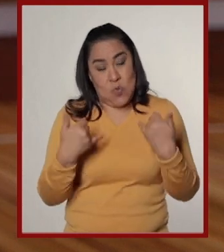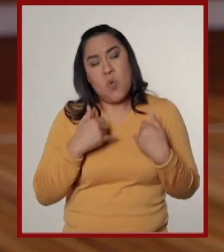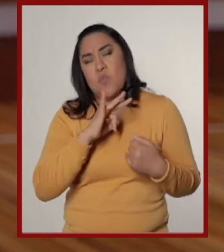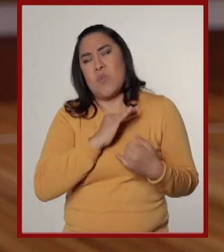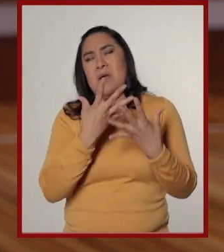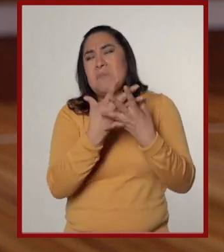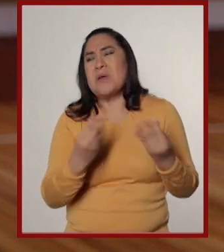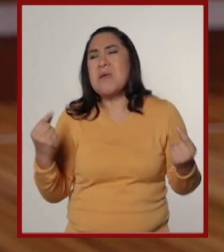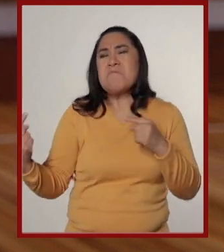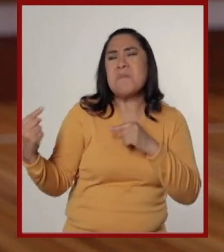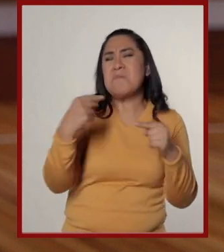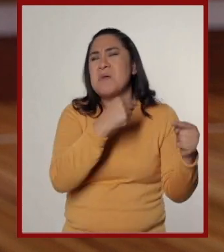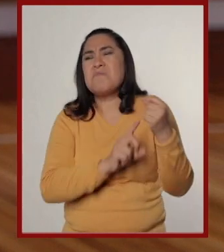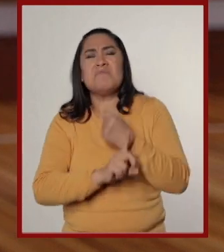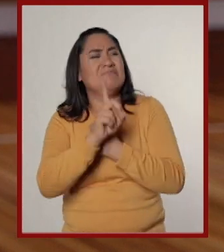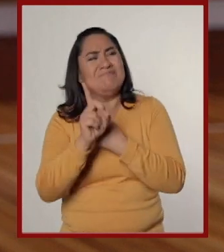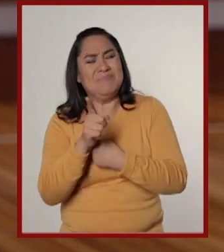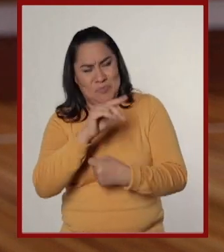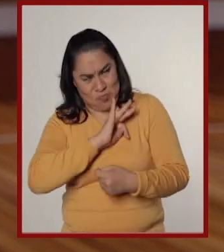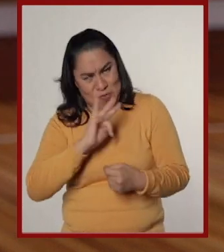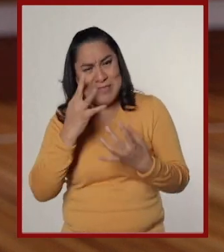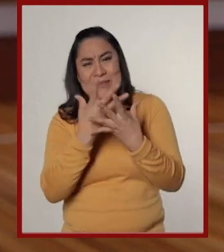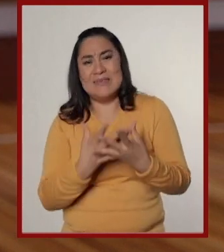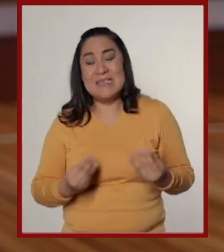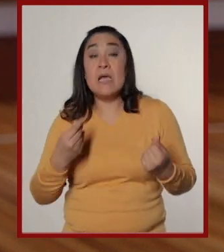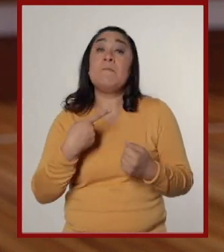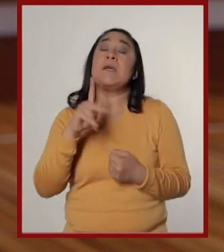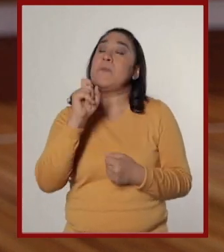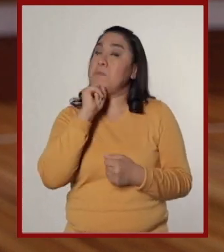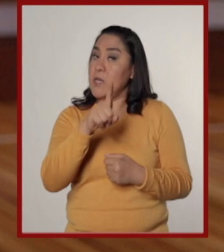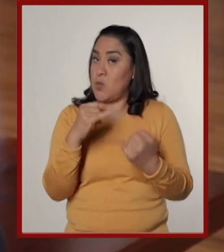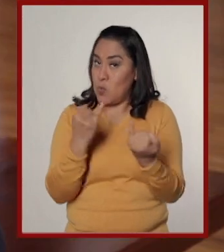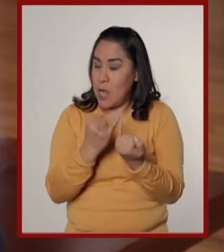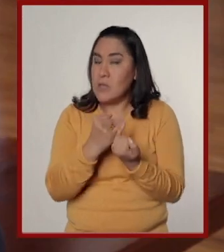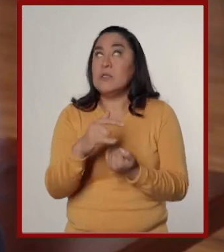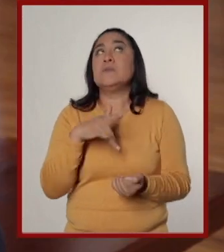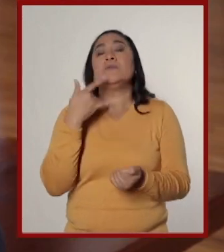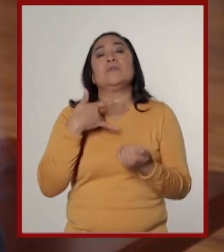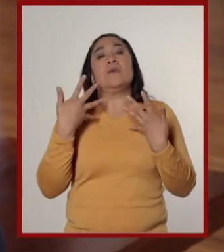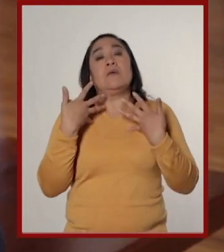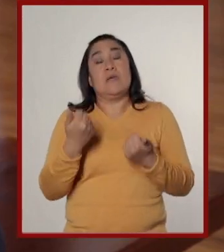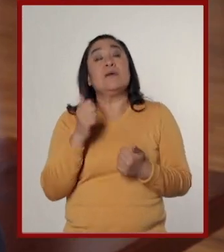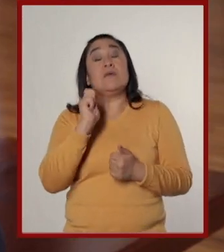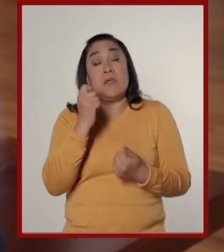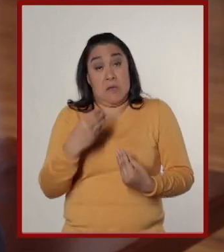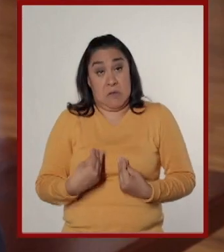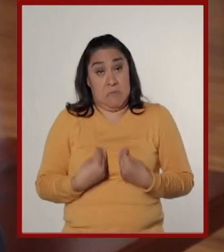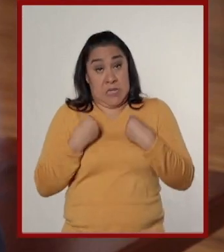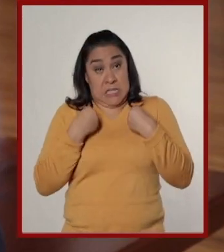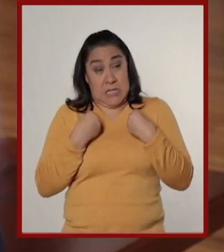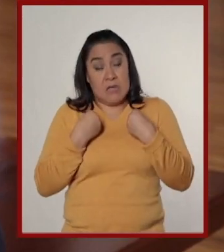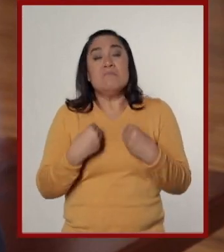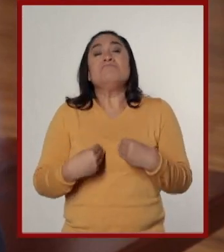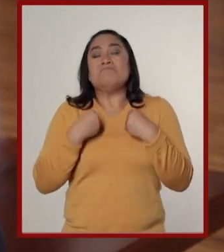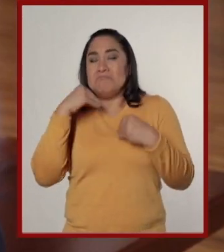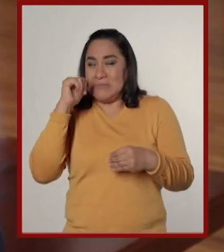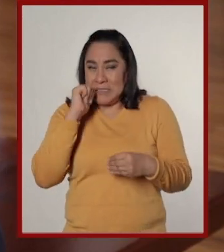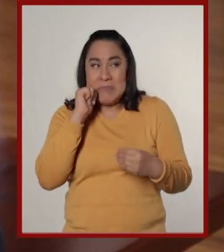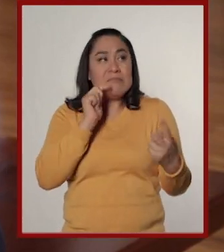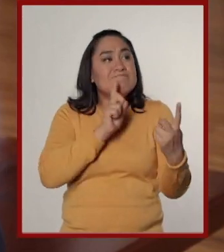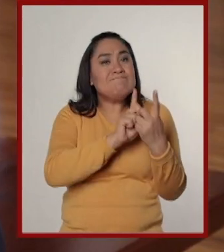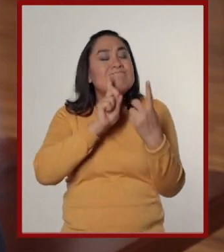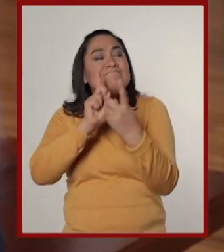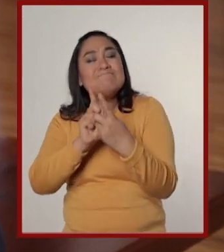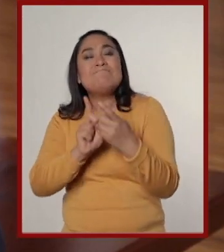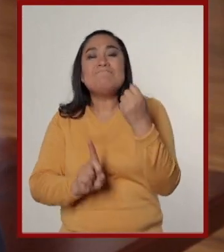habilidades es crucial para navegar mejor los años venideros de la adultez. Escríbenos y cuéntanos cómo sueles actuar